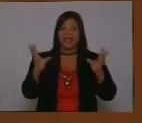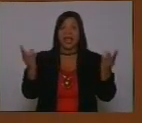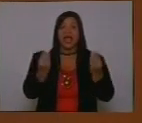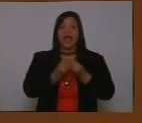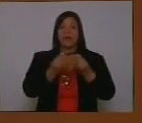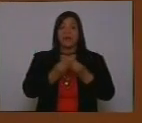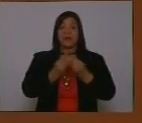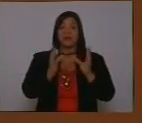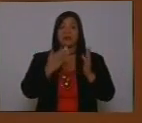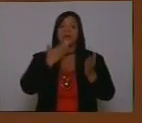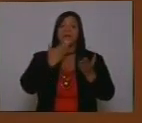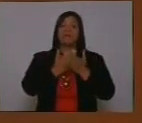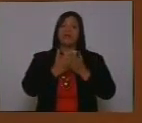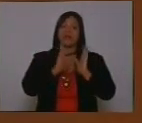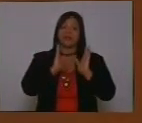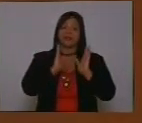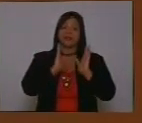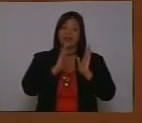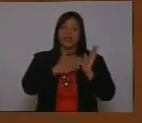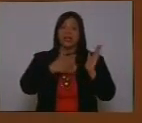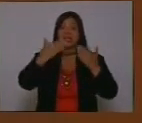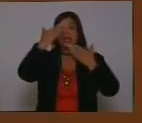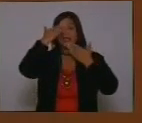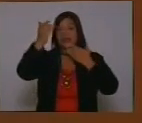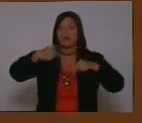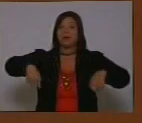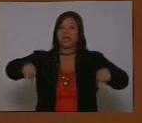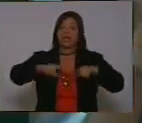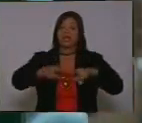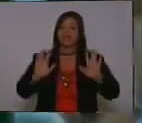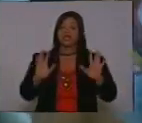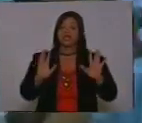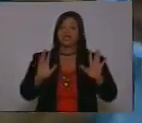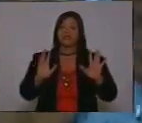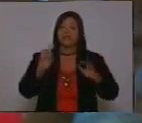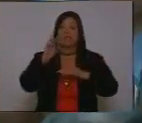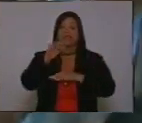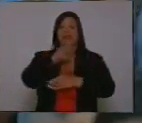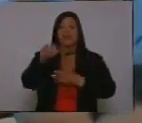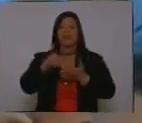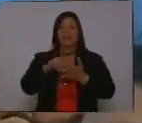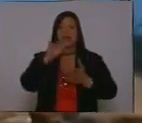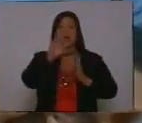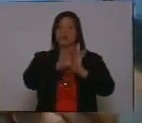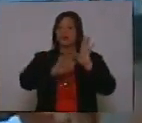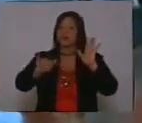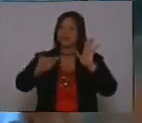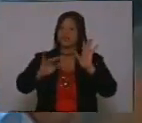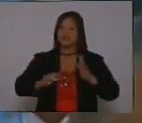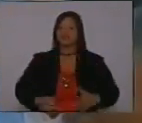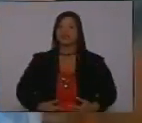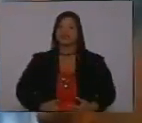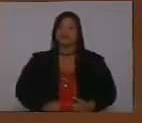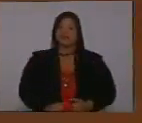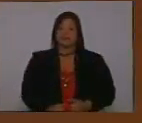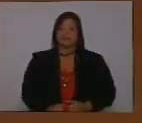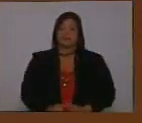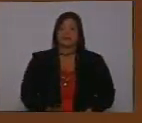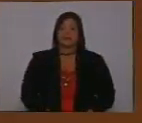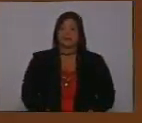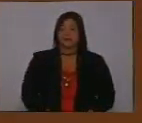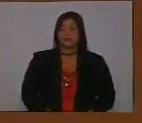acompañando lo que nos pidió, que quería enviar un saludo con la Asamblea Nacional Constituyente. Vamos a darle